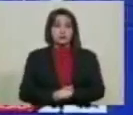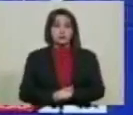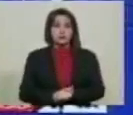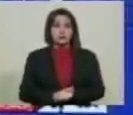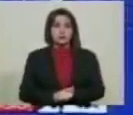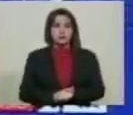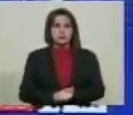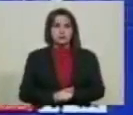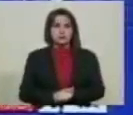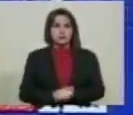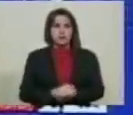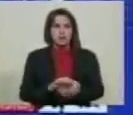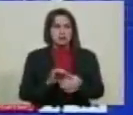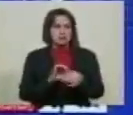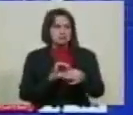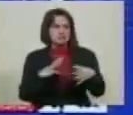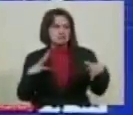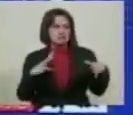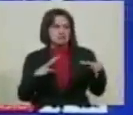de desarticulación.